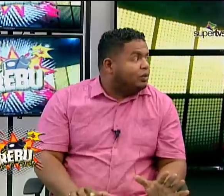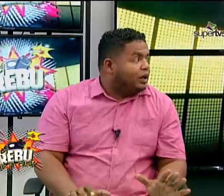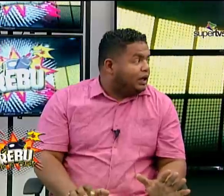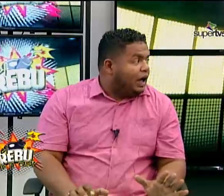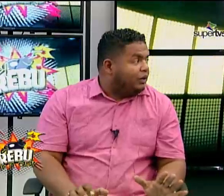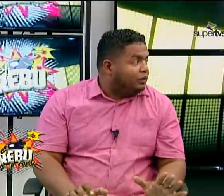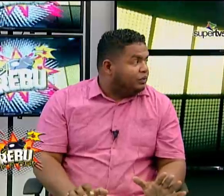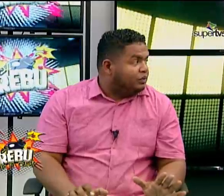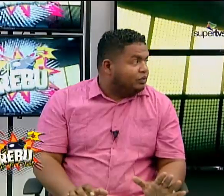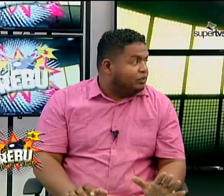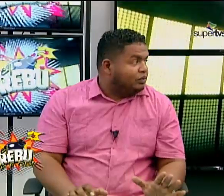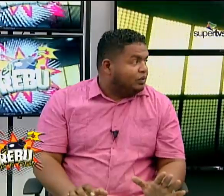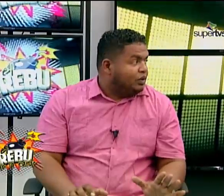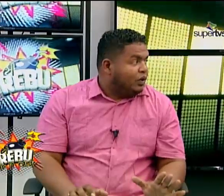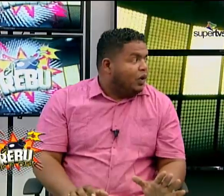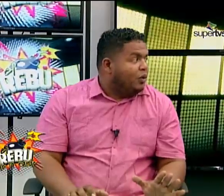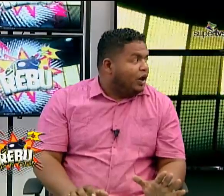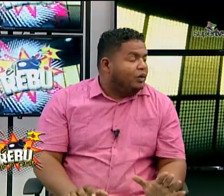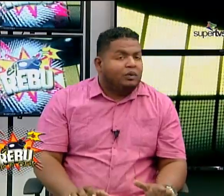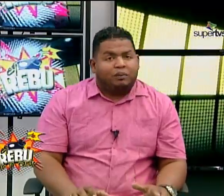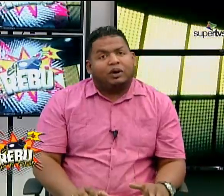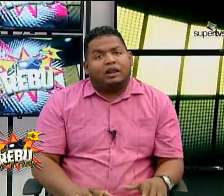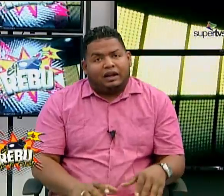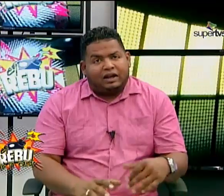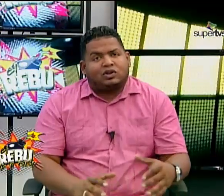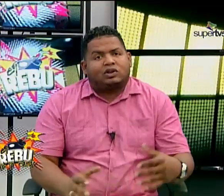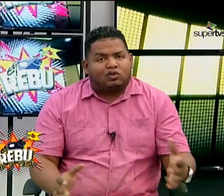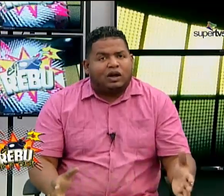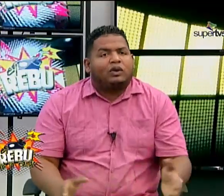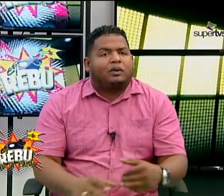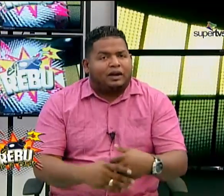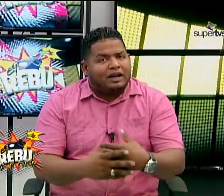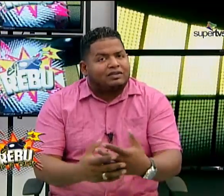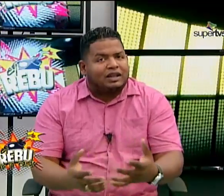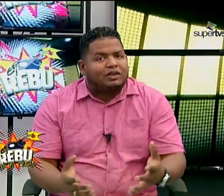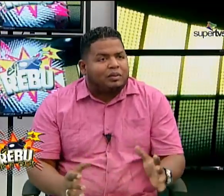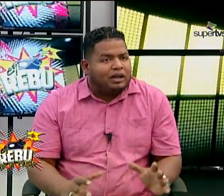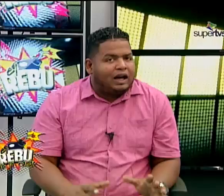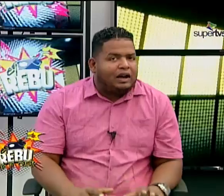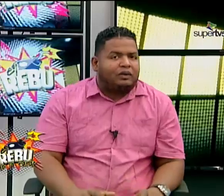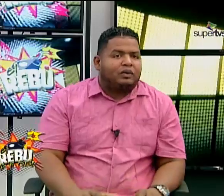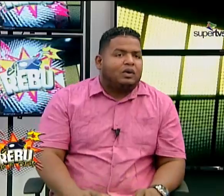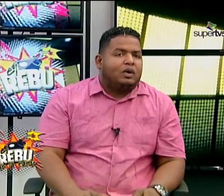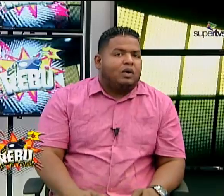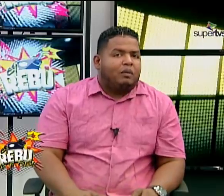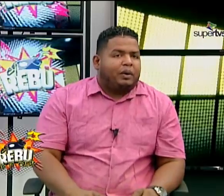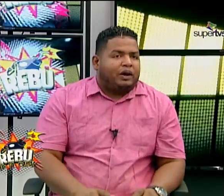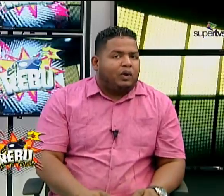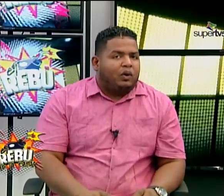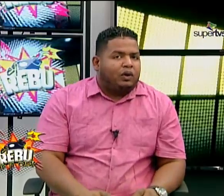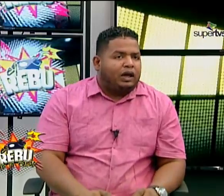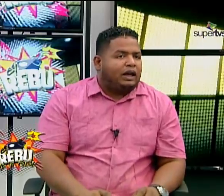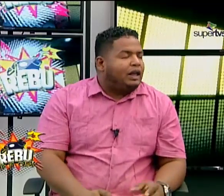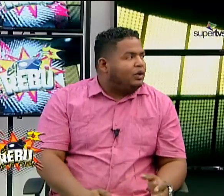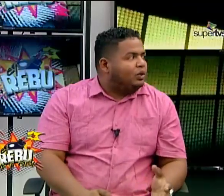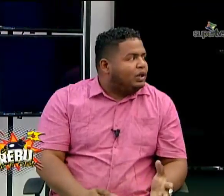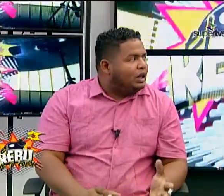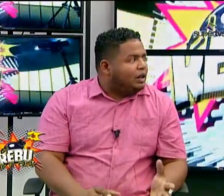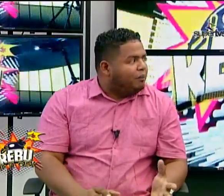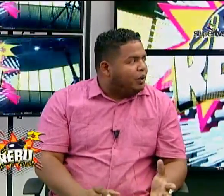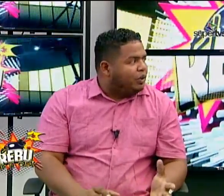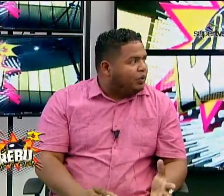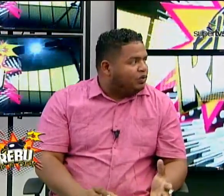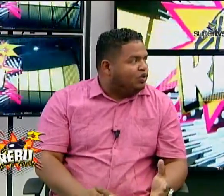que son dominicanos. O bueno, por el derecho de suelo deberían ser dominicanos. Pero es que ellos no